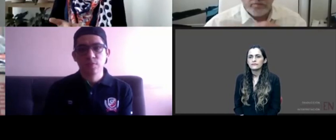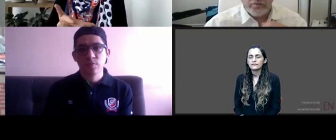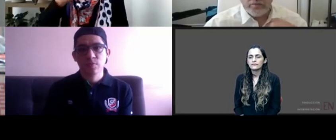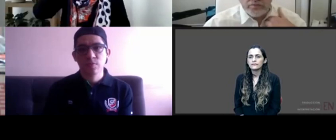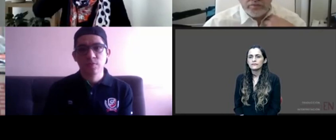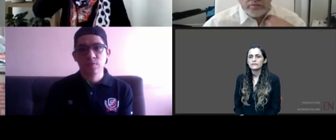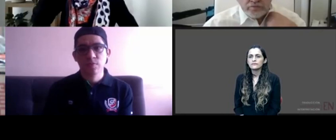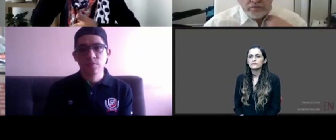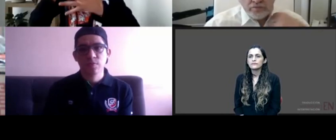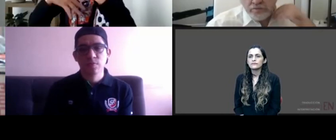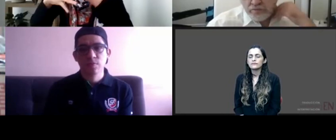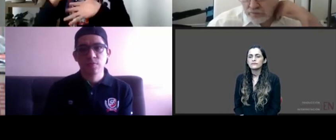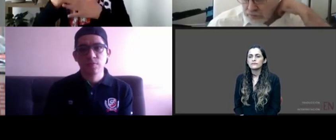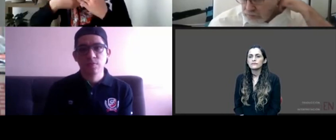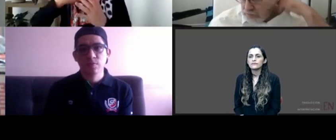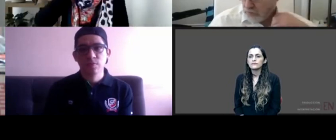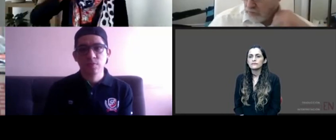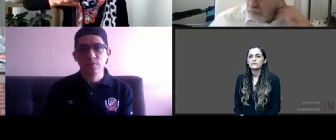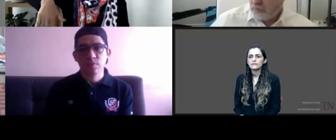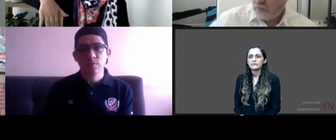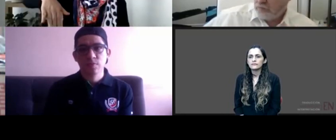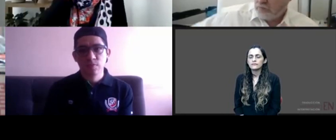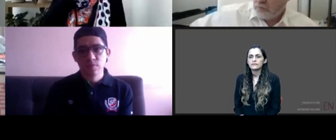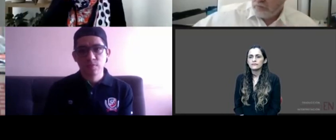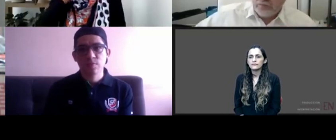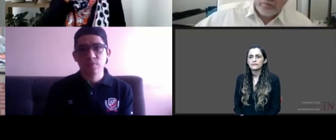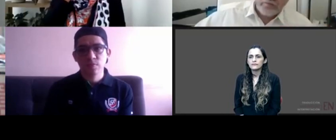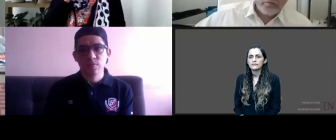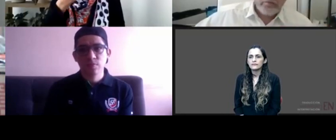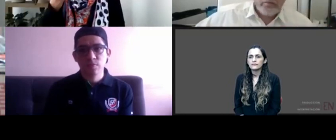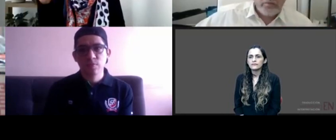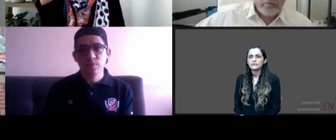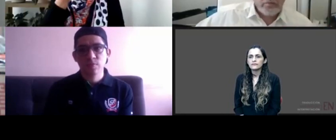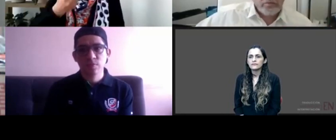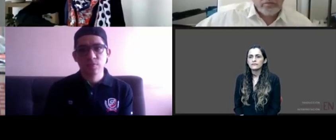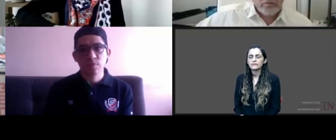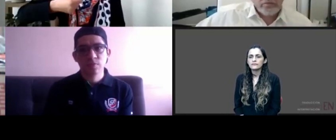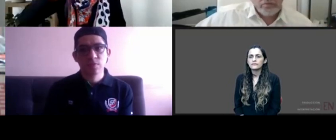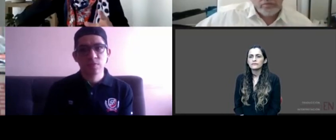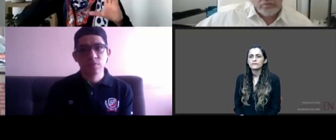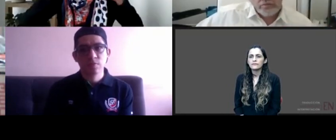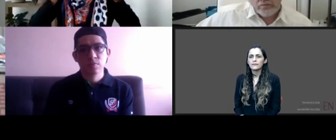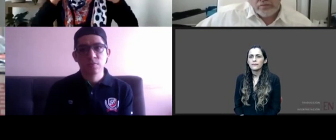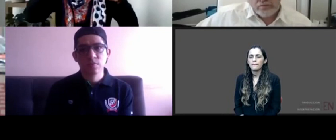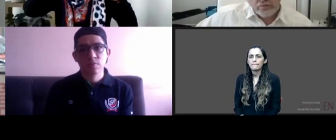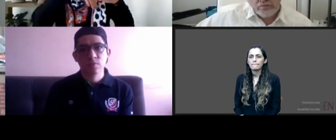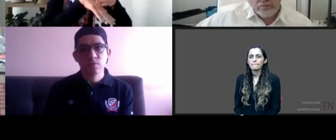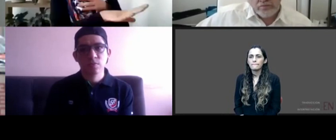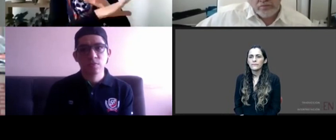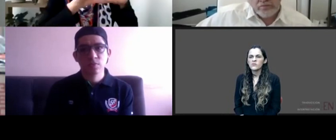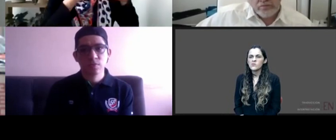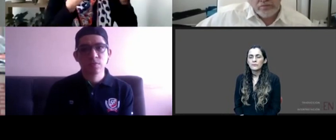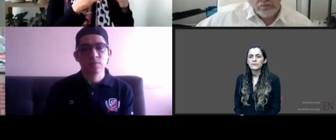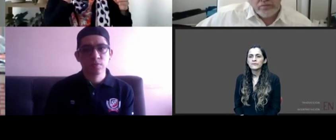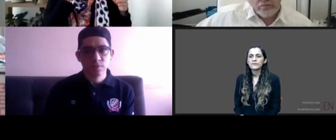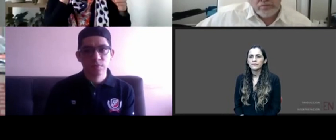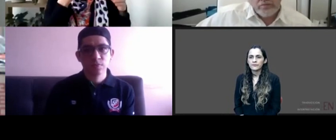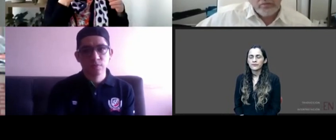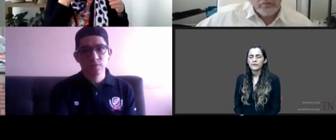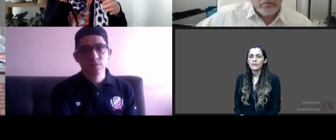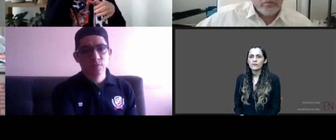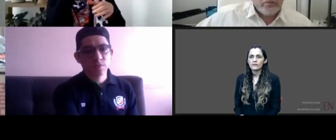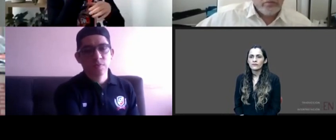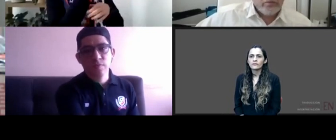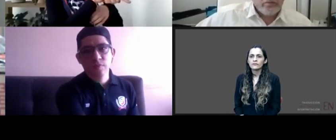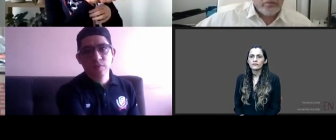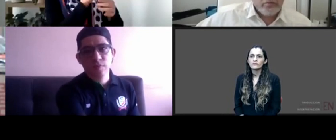sordos. Les puedo pasar esos datos en el chat posteriormente. Si son maestros que quieren aprender